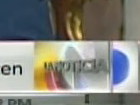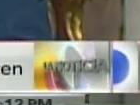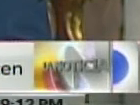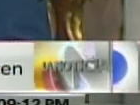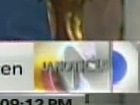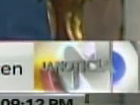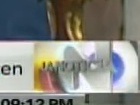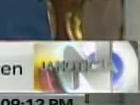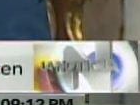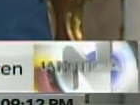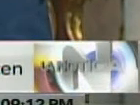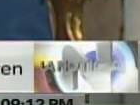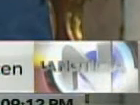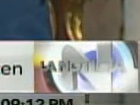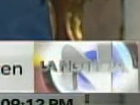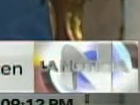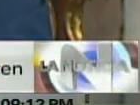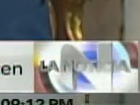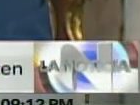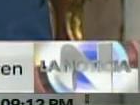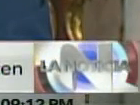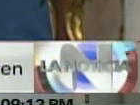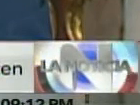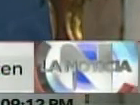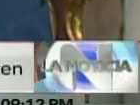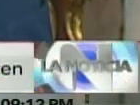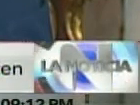Igualmente, don Aristóbulo Isturiz,